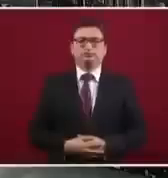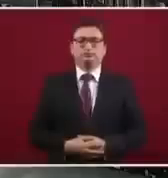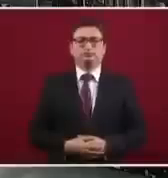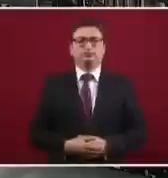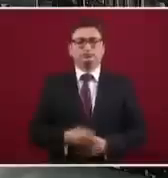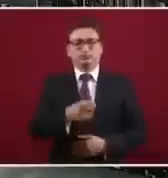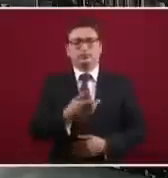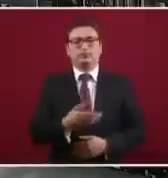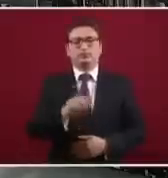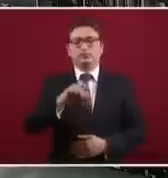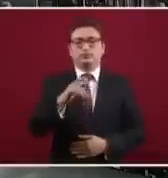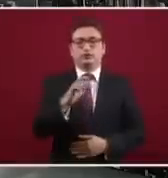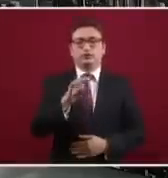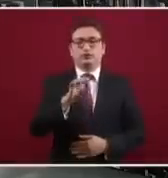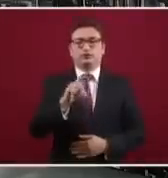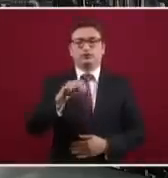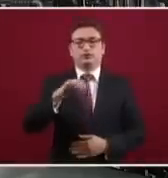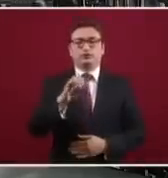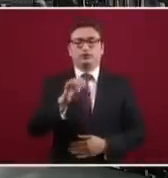Presidente, buenos días. Marco Antonio Olvera,